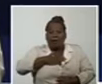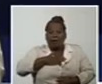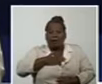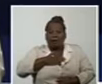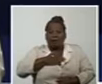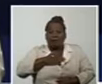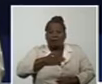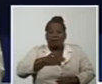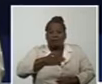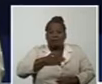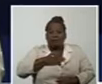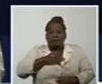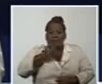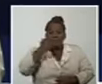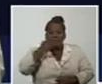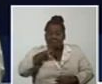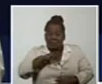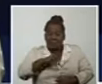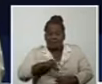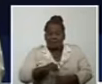que además